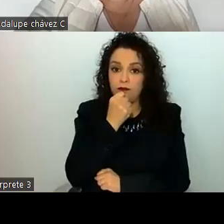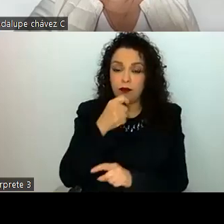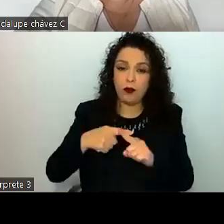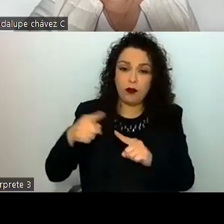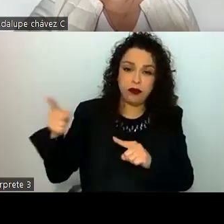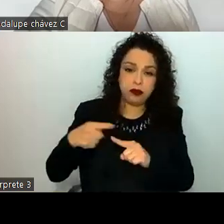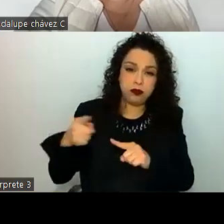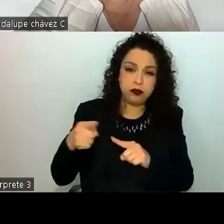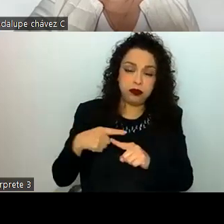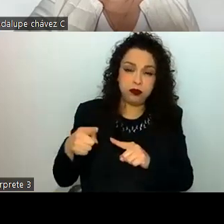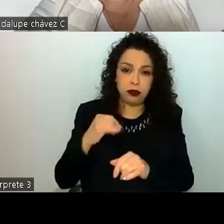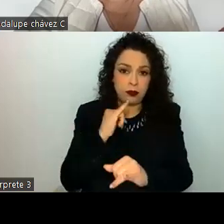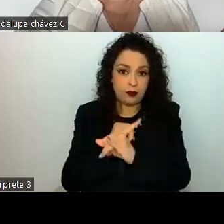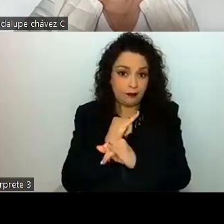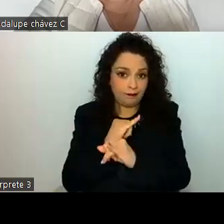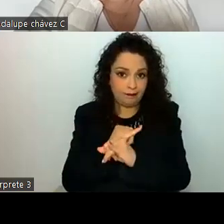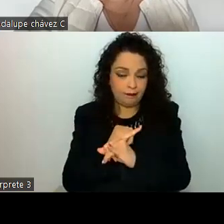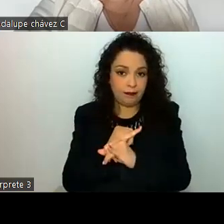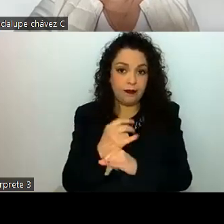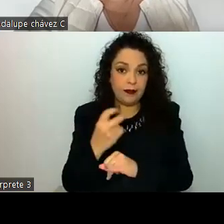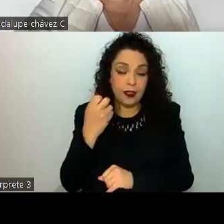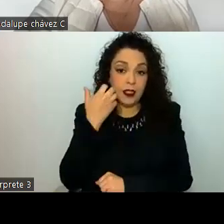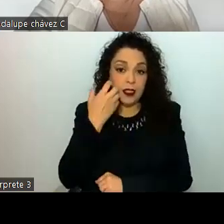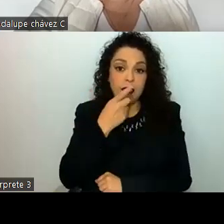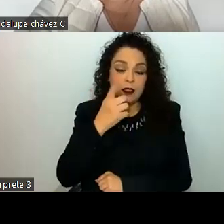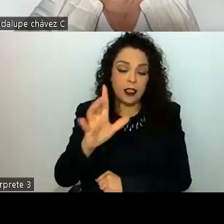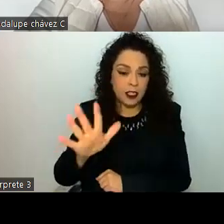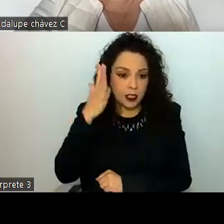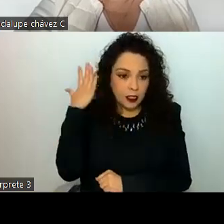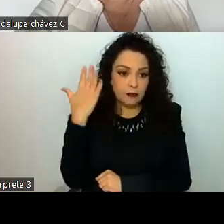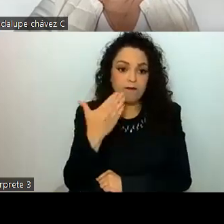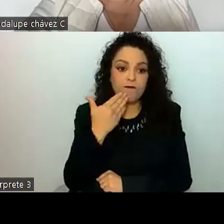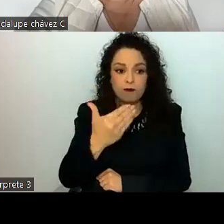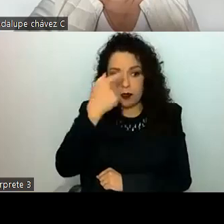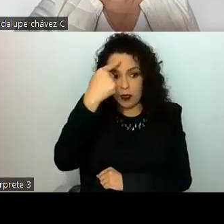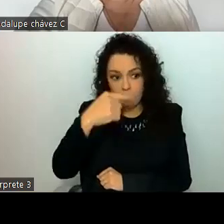descarga, que corresponde a la velocidad del servicio de acceso a Internet.